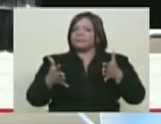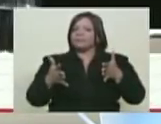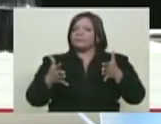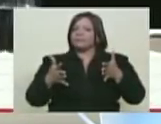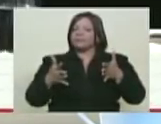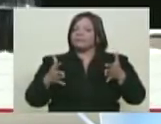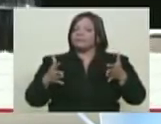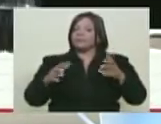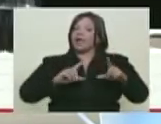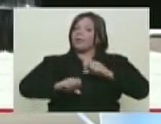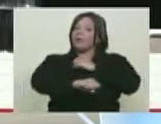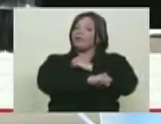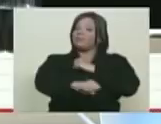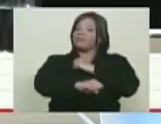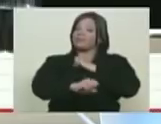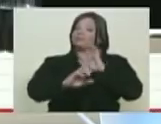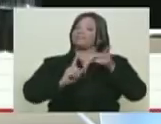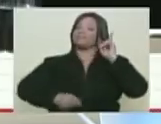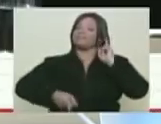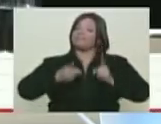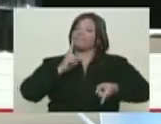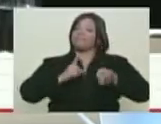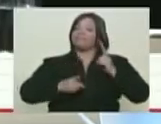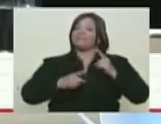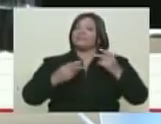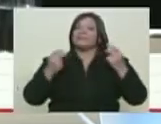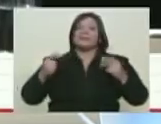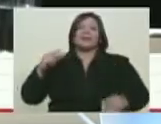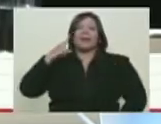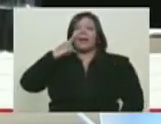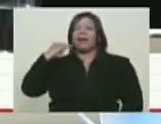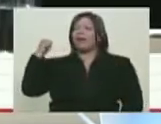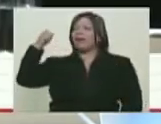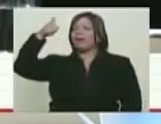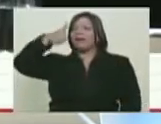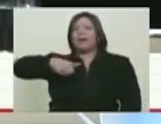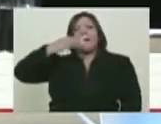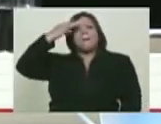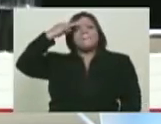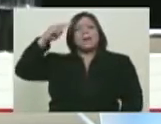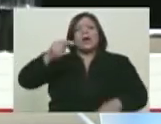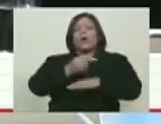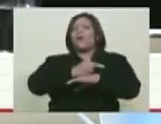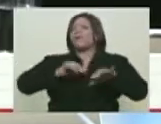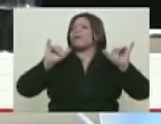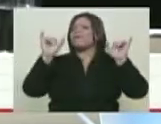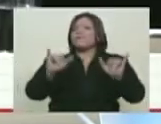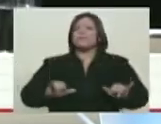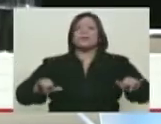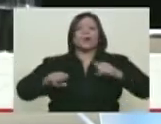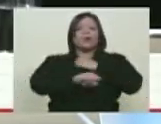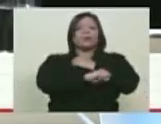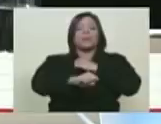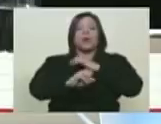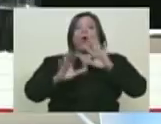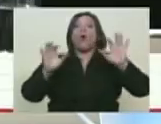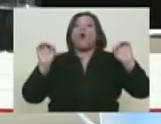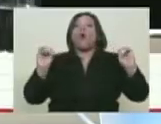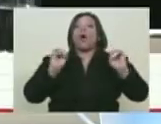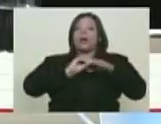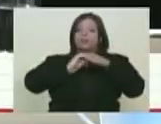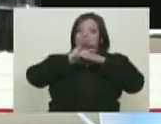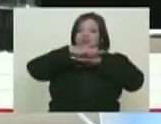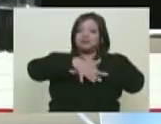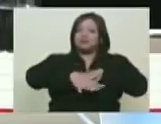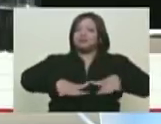un fraude? Sí, lo vamos a tener. Porque ya la tradición fraudulenta del gobierno no la va. Pero si logramos desbordarlos, puede ser